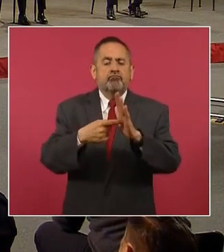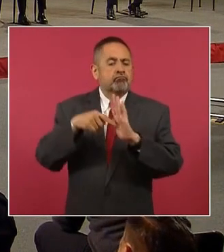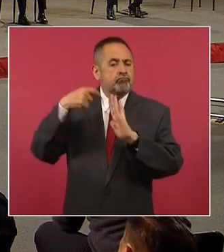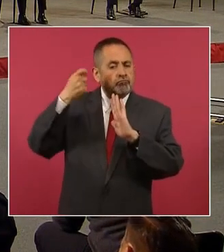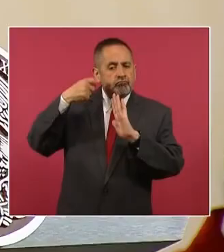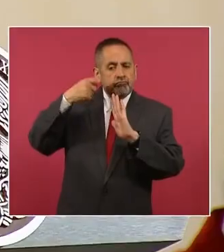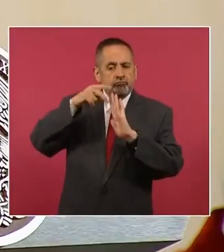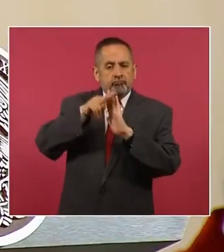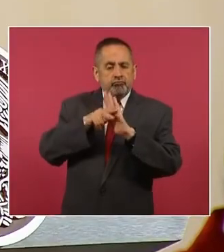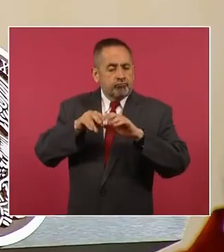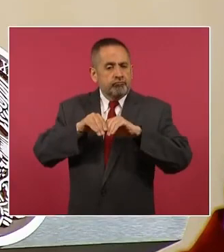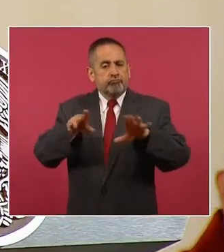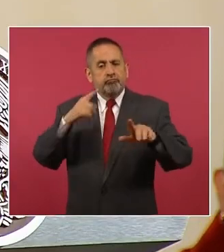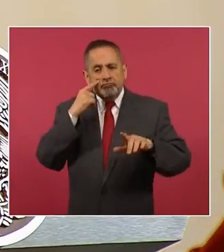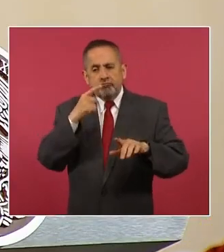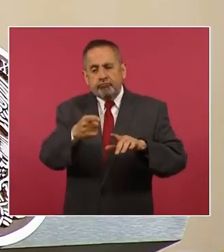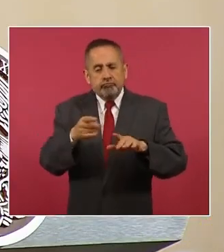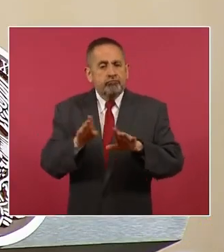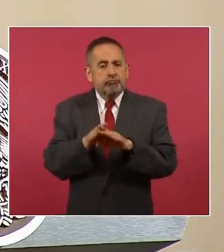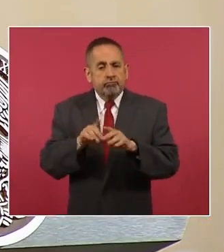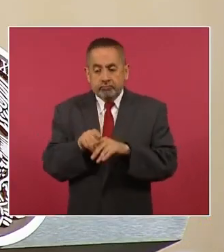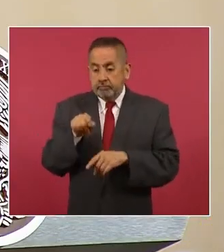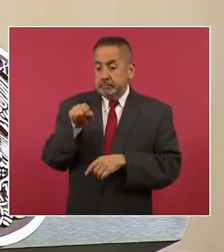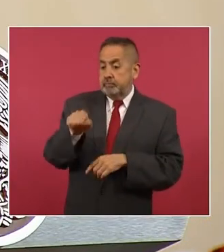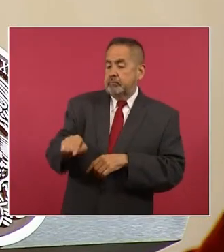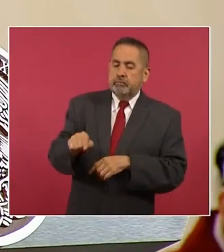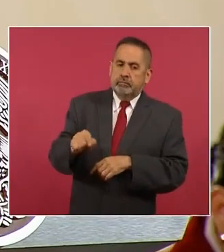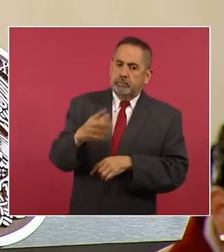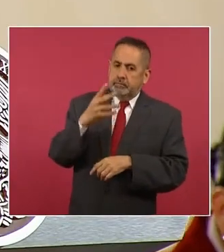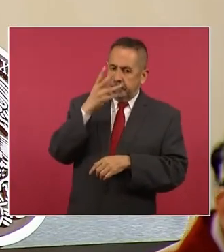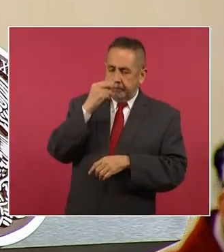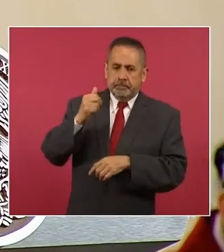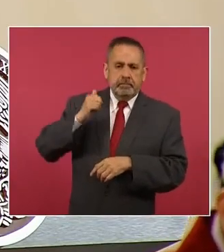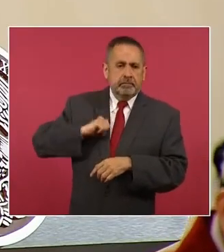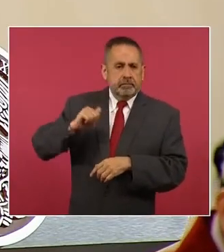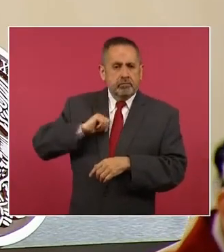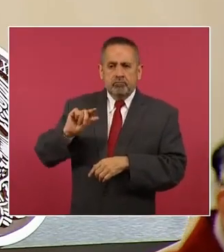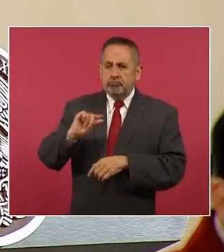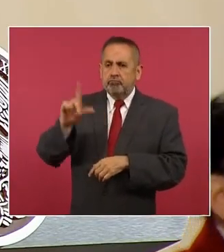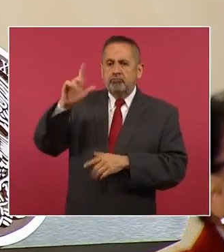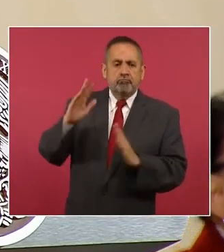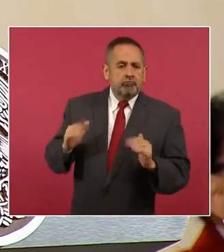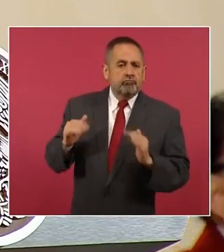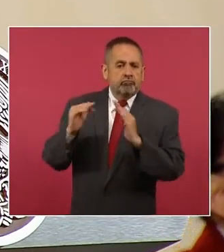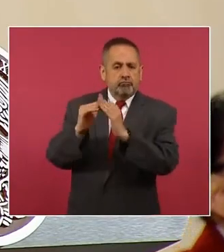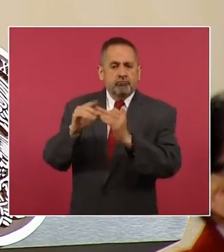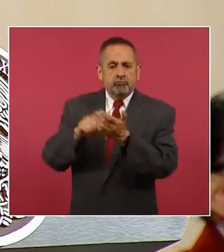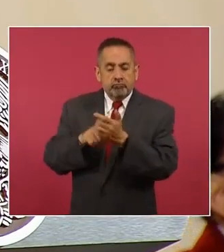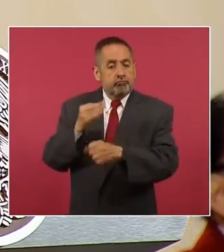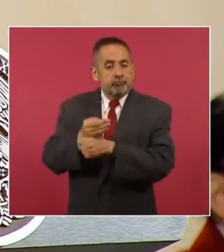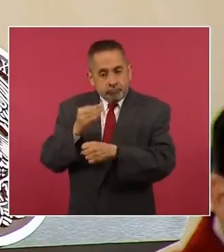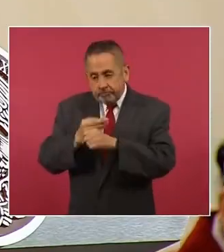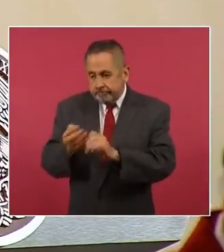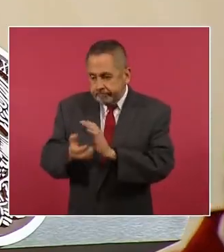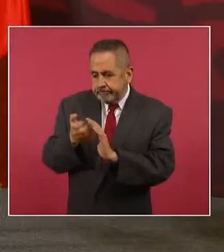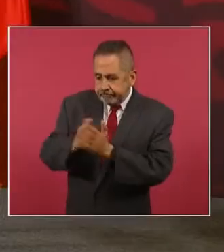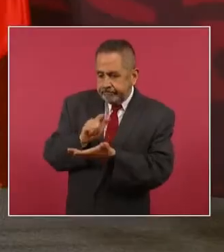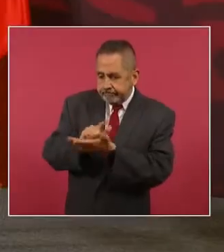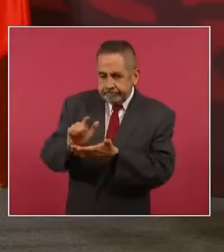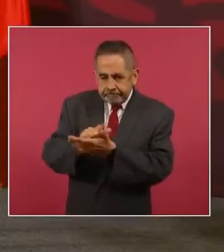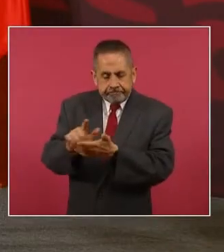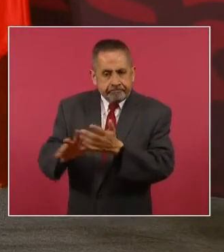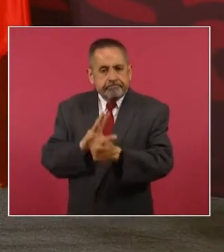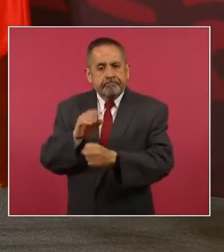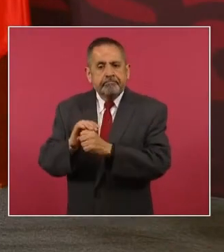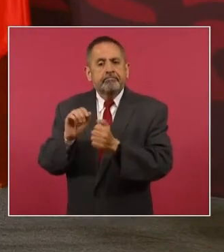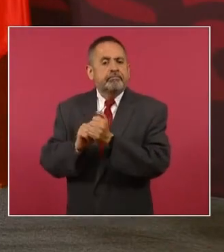video que nos habla de uno de los sitios arqueológicos muy destacados que están siendo trabajados gracias